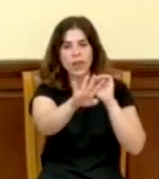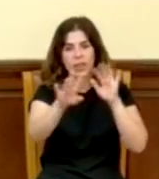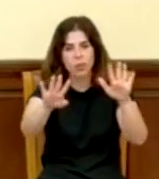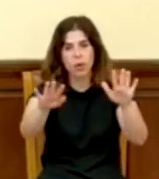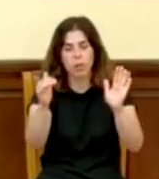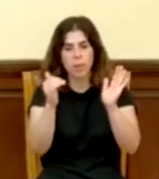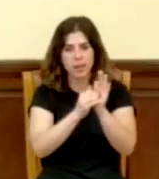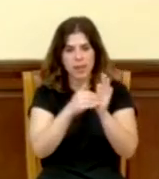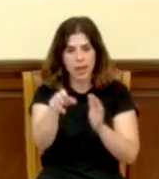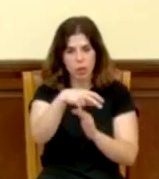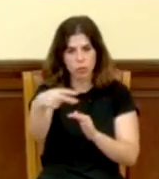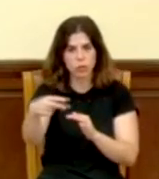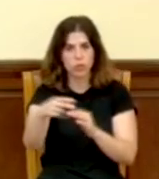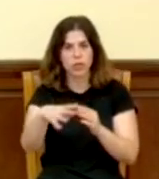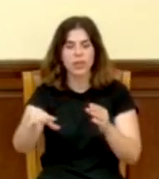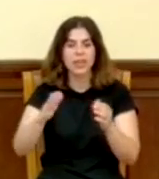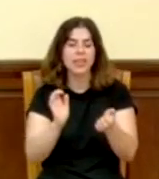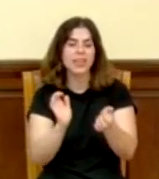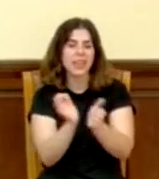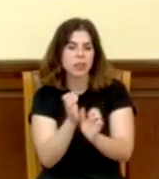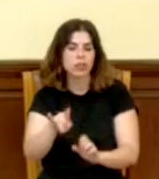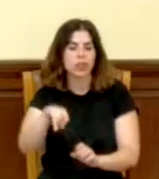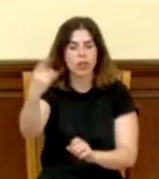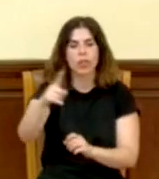2.249.275,09 y un crédito extraordinario de